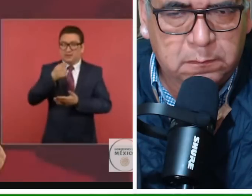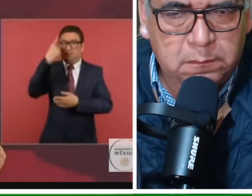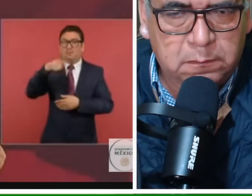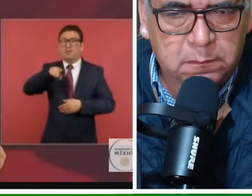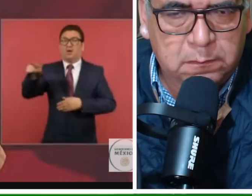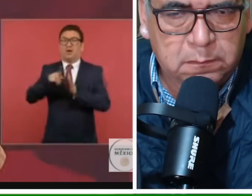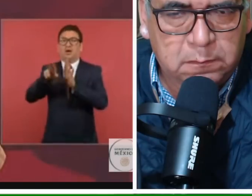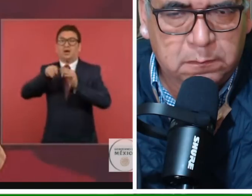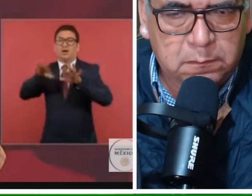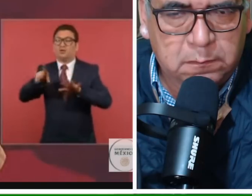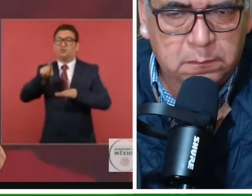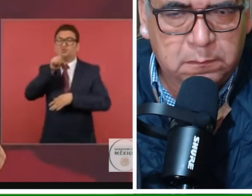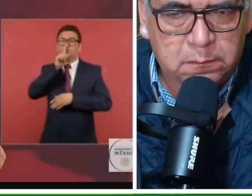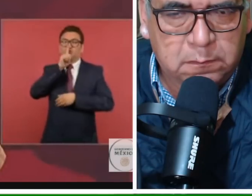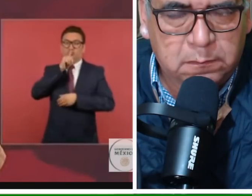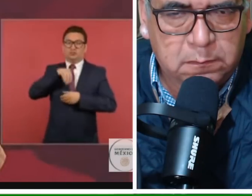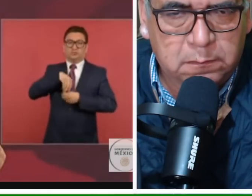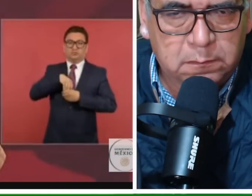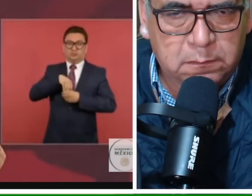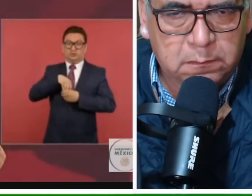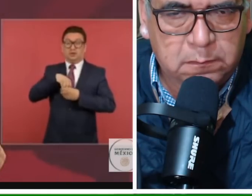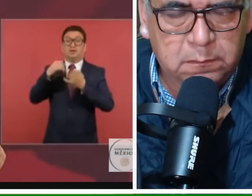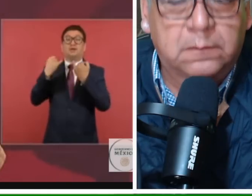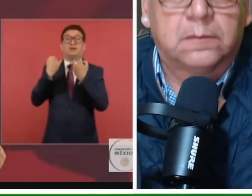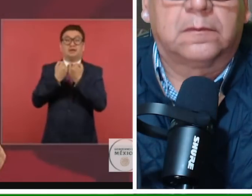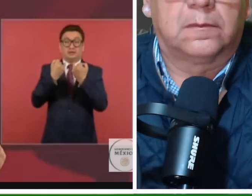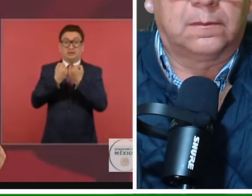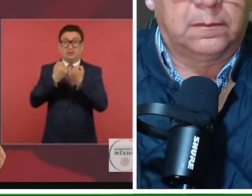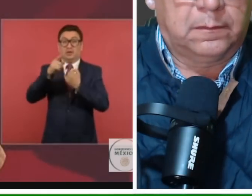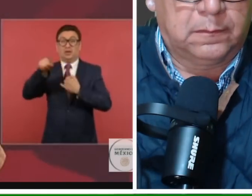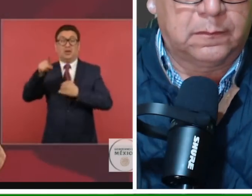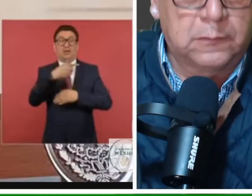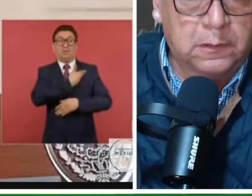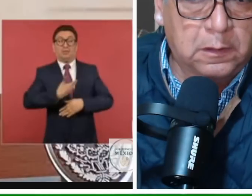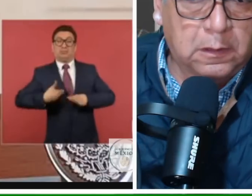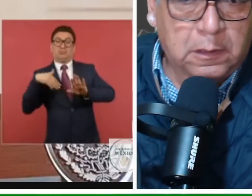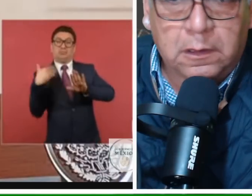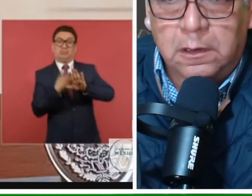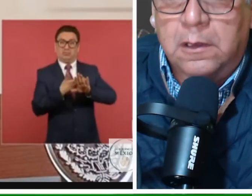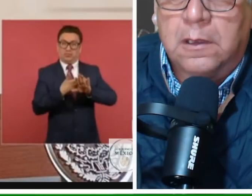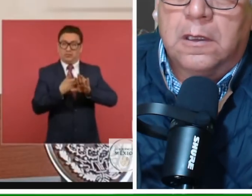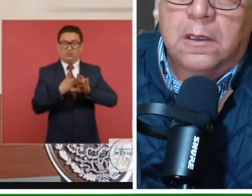y le quemaran incienso al presidente.